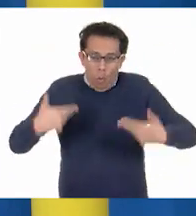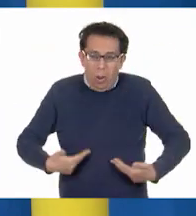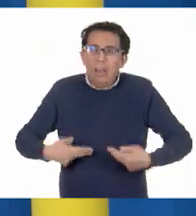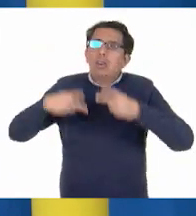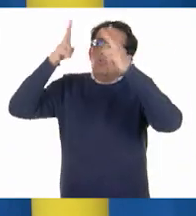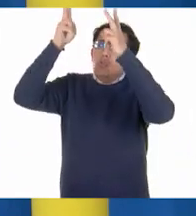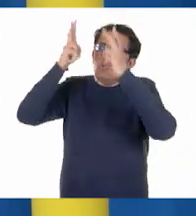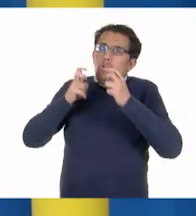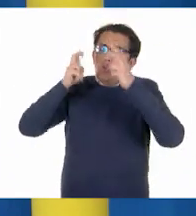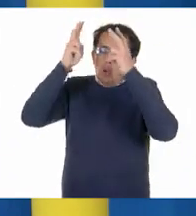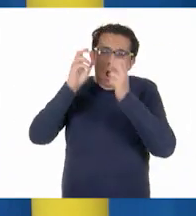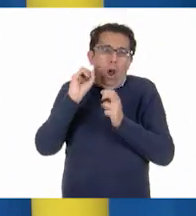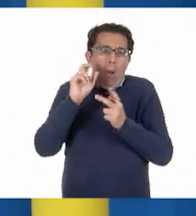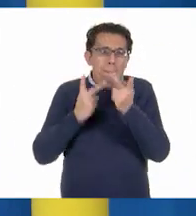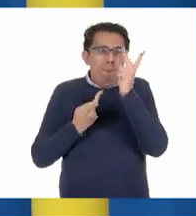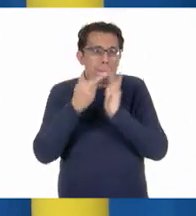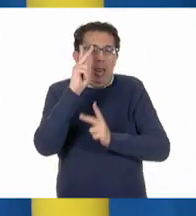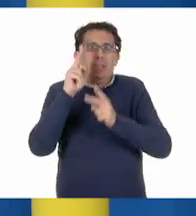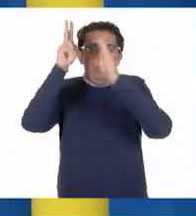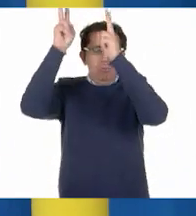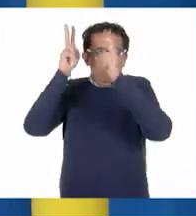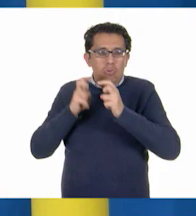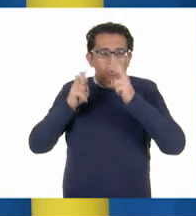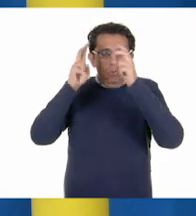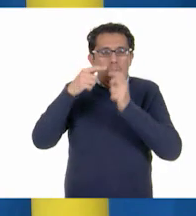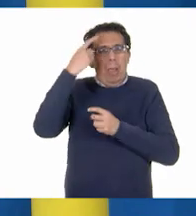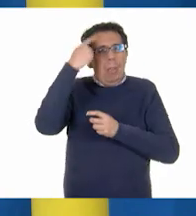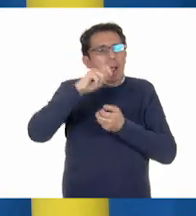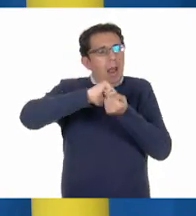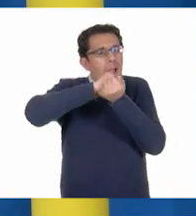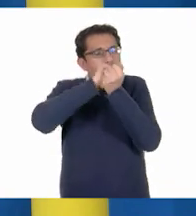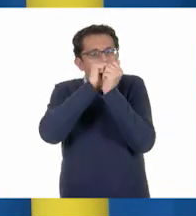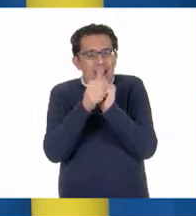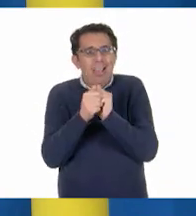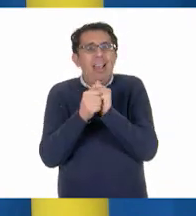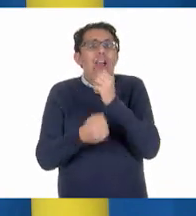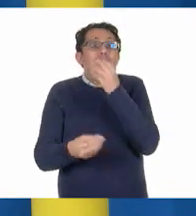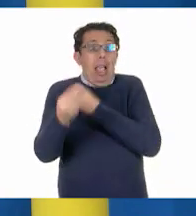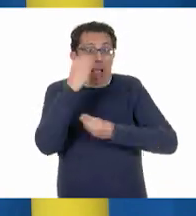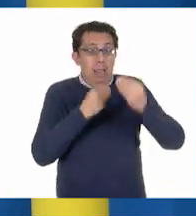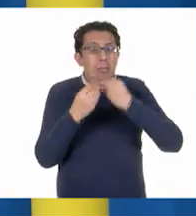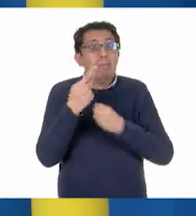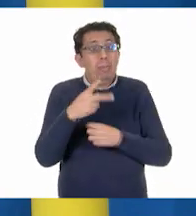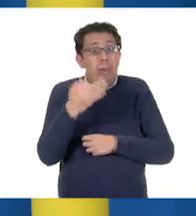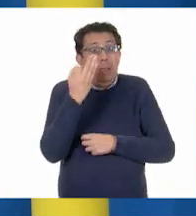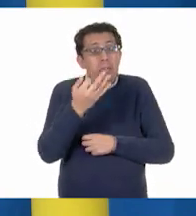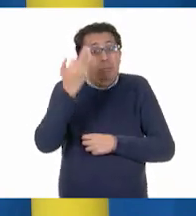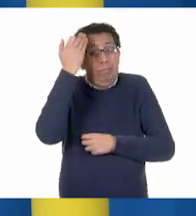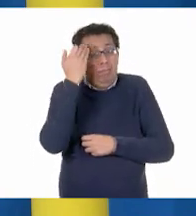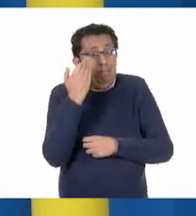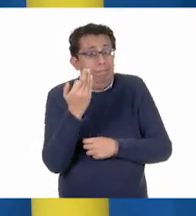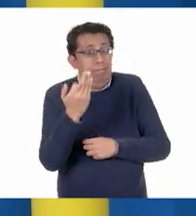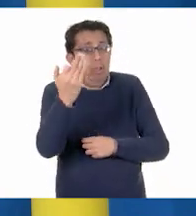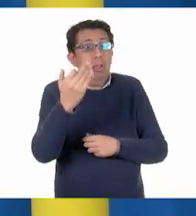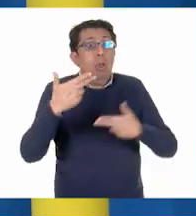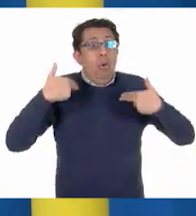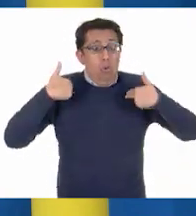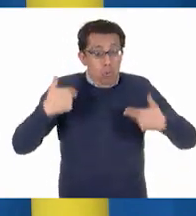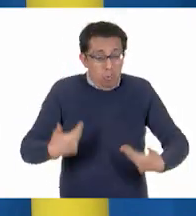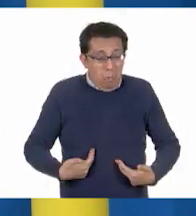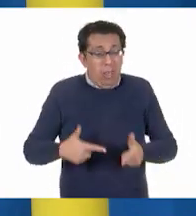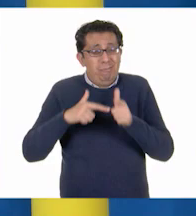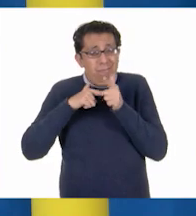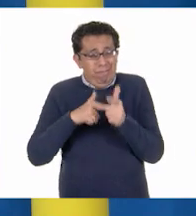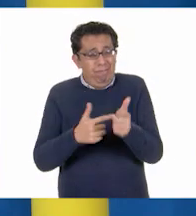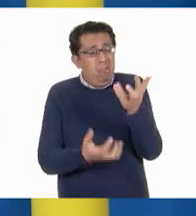que lo absorben y lo utilizan para elaborar sustancias nutritivas. Pero esto toma un tiempo y el ser humano, quemando combustibles,